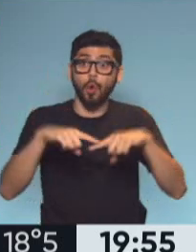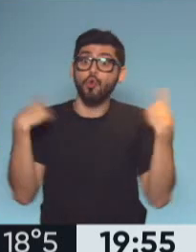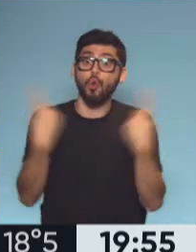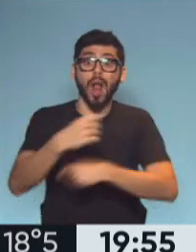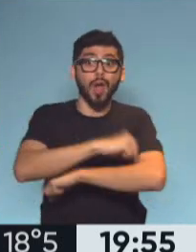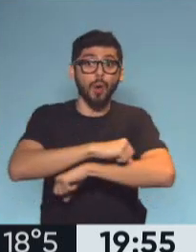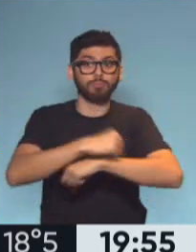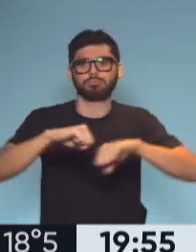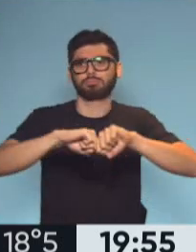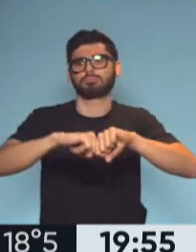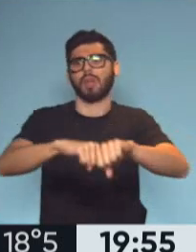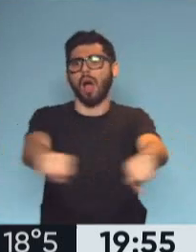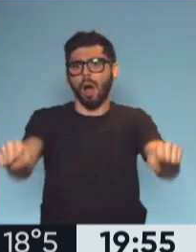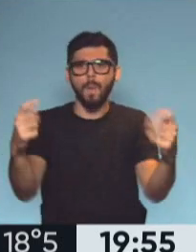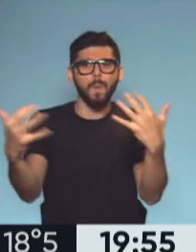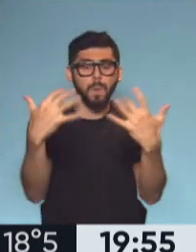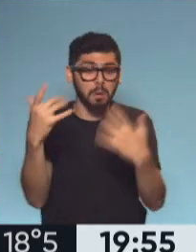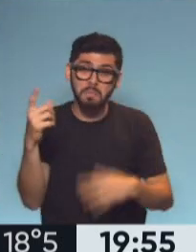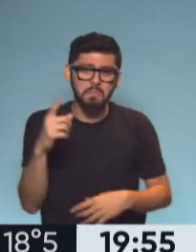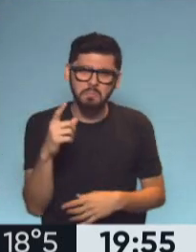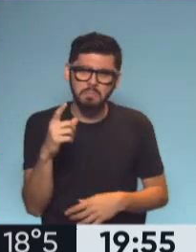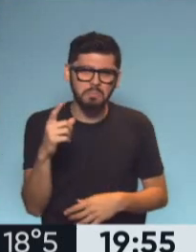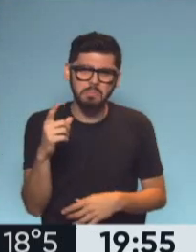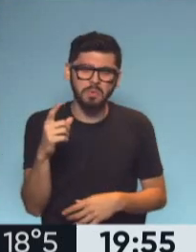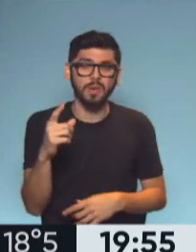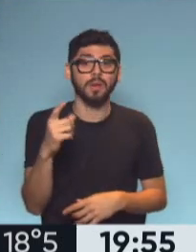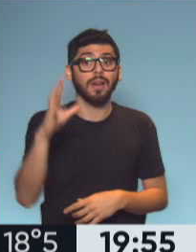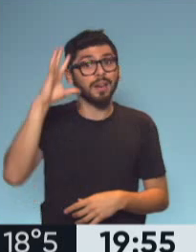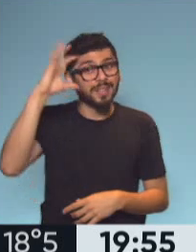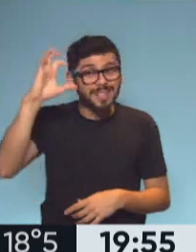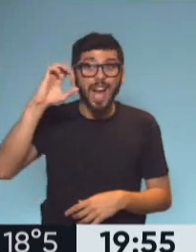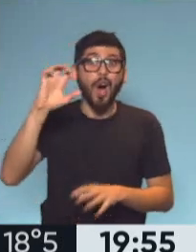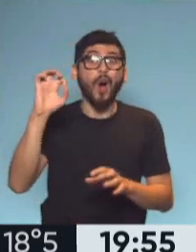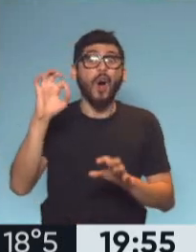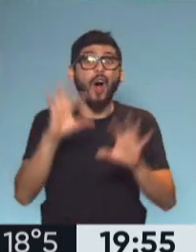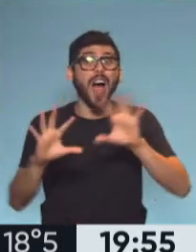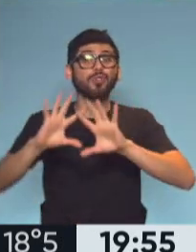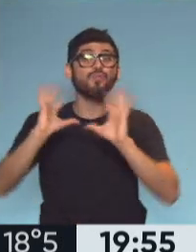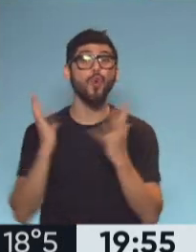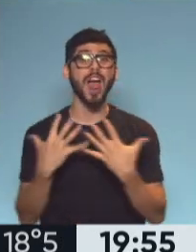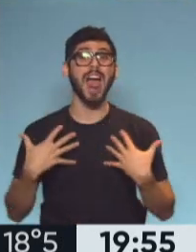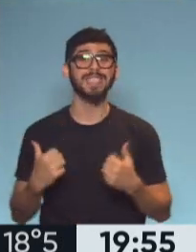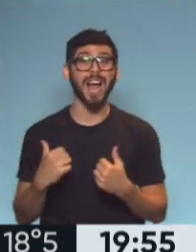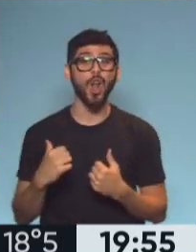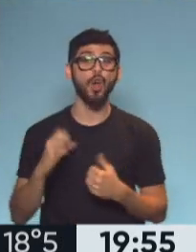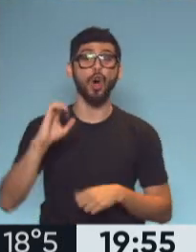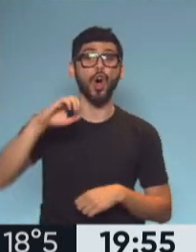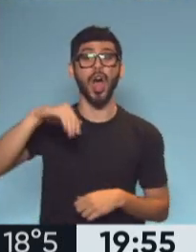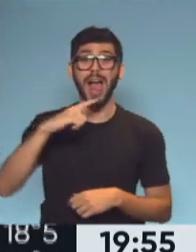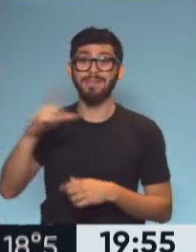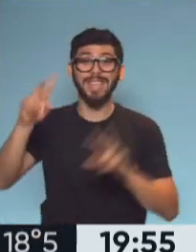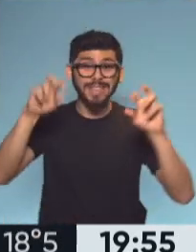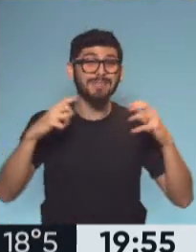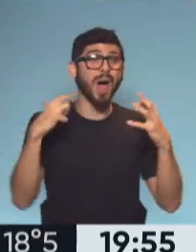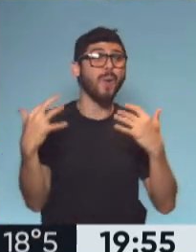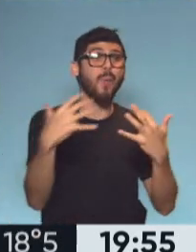estar ventilados. Atención, reiteremos que estamos hablando de la Organización Mundial de la Salud, ¿eh? Ellos ignoraron el tema